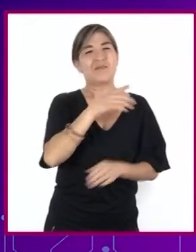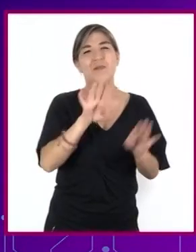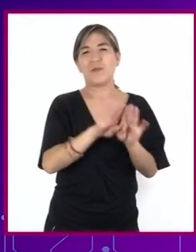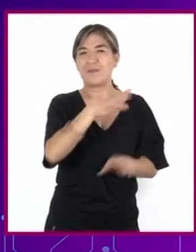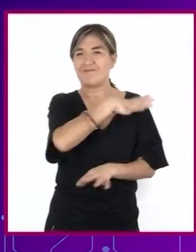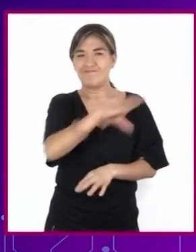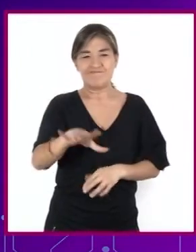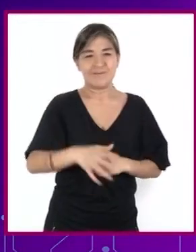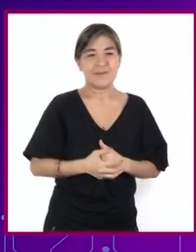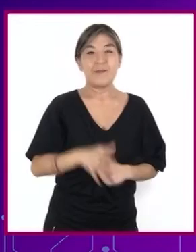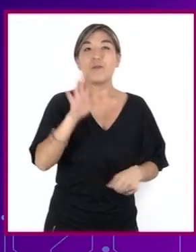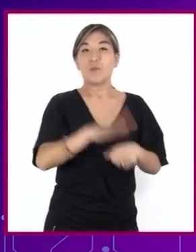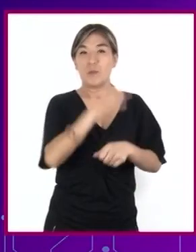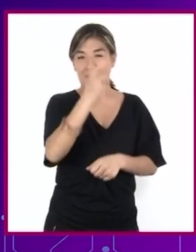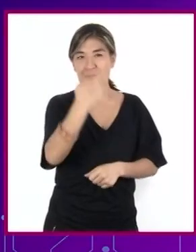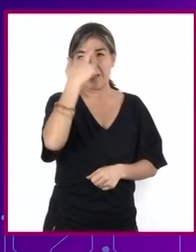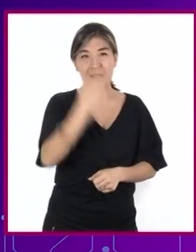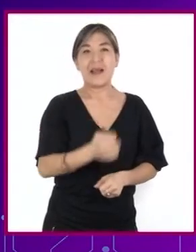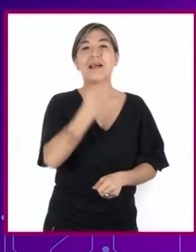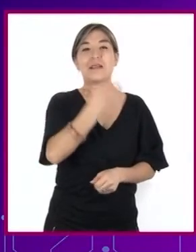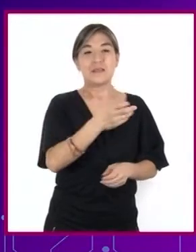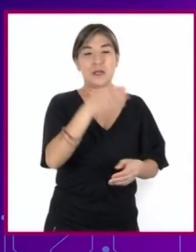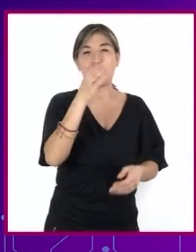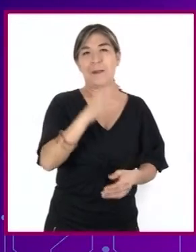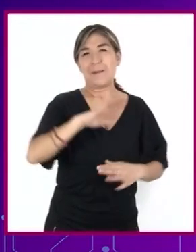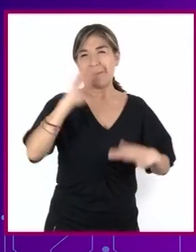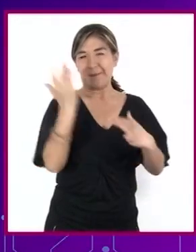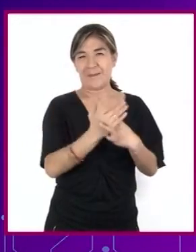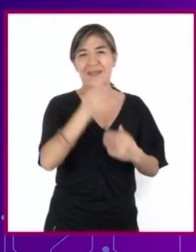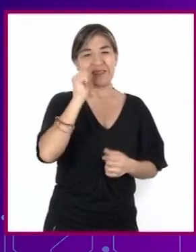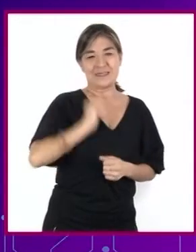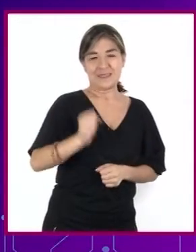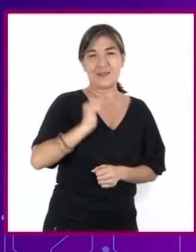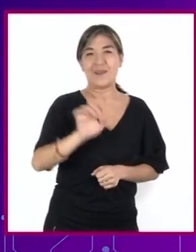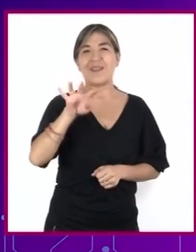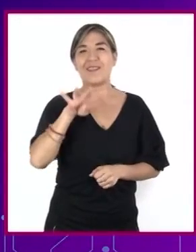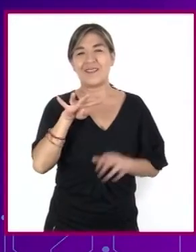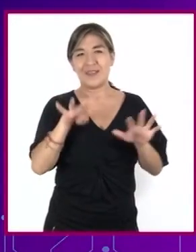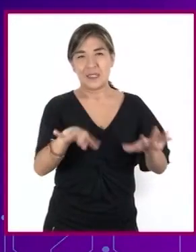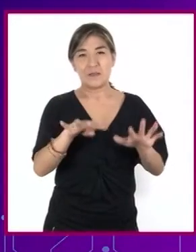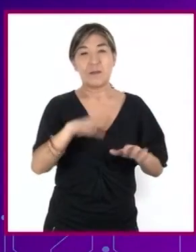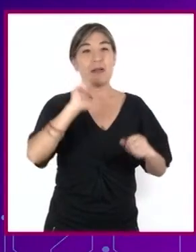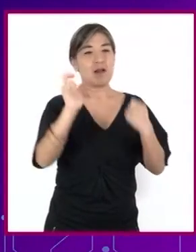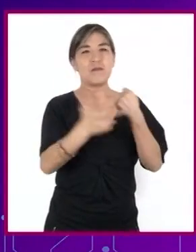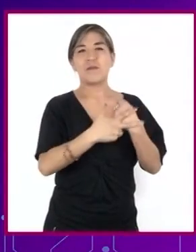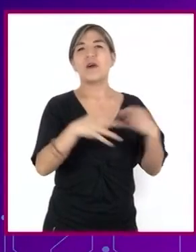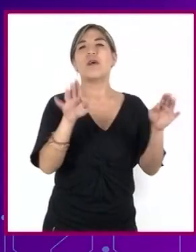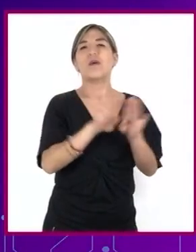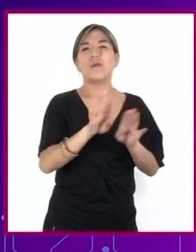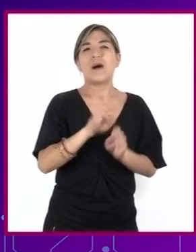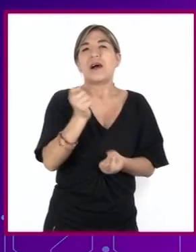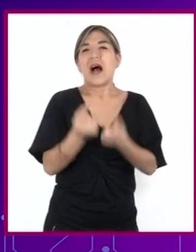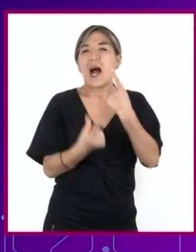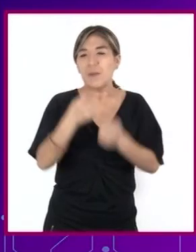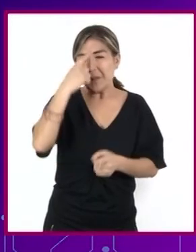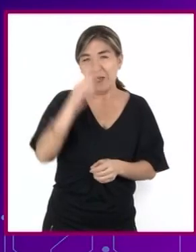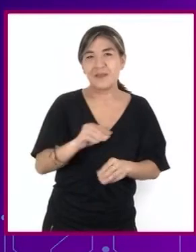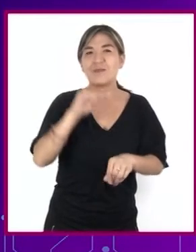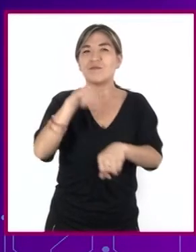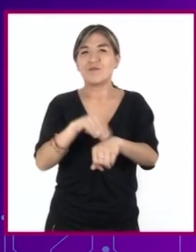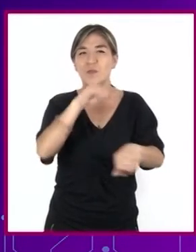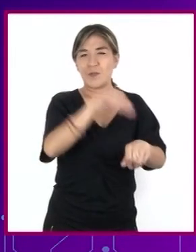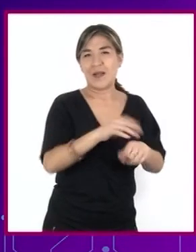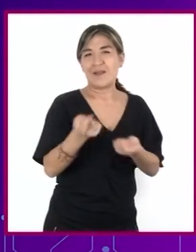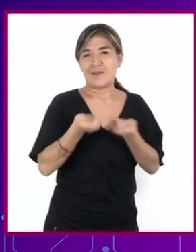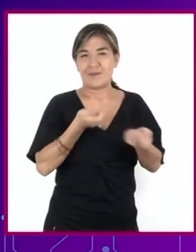colonialistas. Por eso, hasta el primer cuarto del siglo XIX, los europeos solo tenían algunos puertos comerciales sobre su